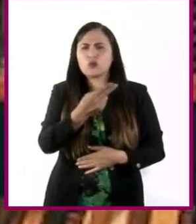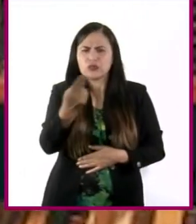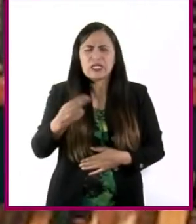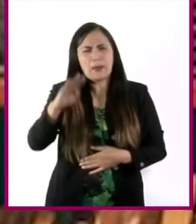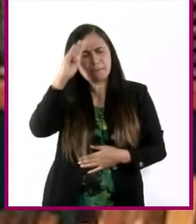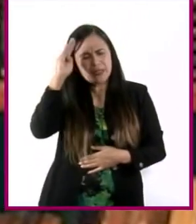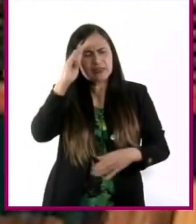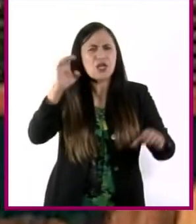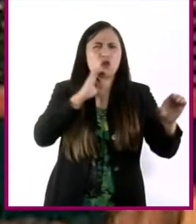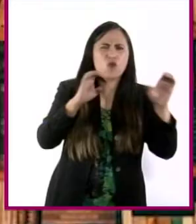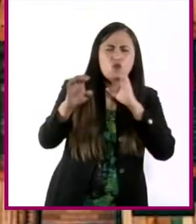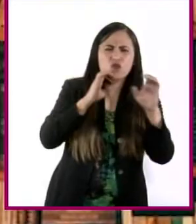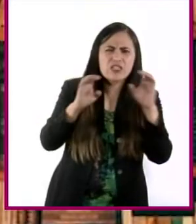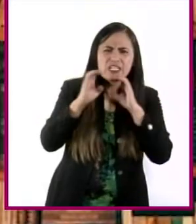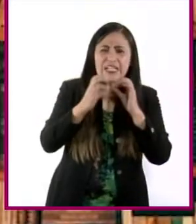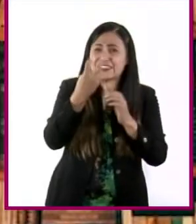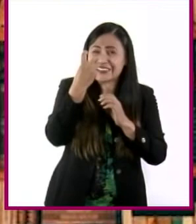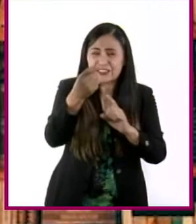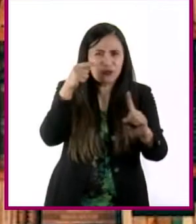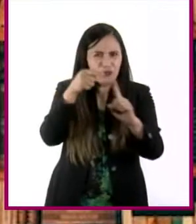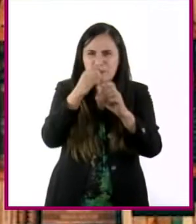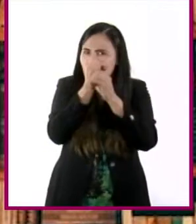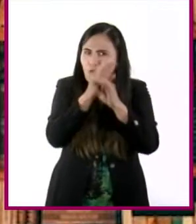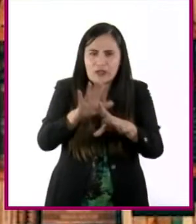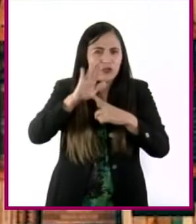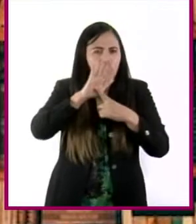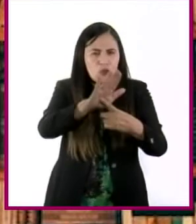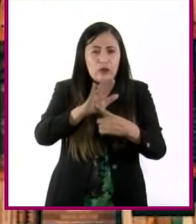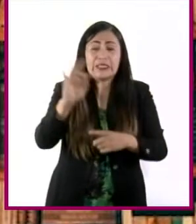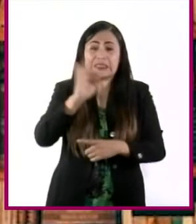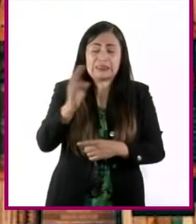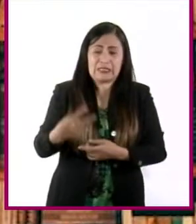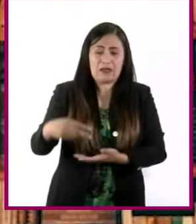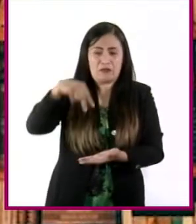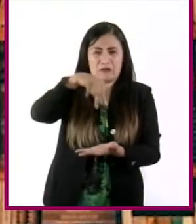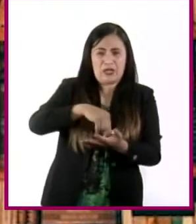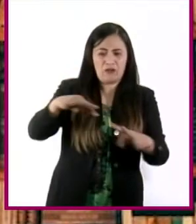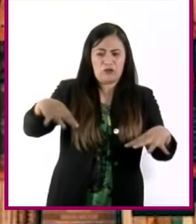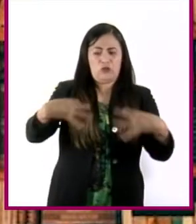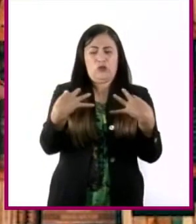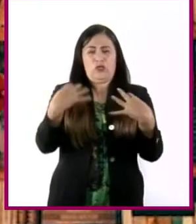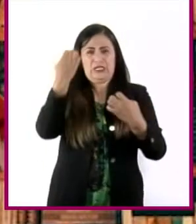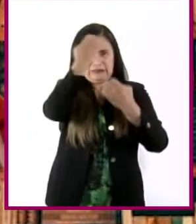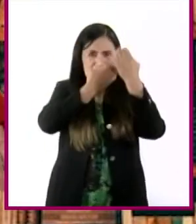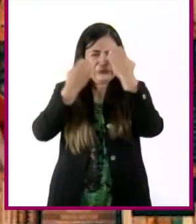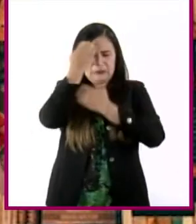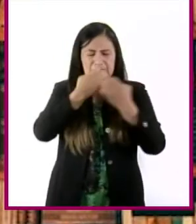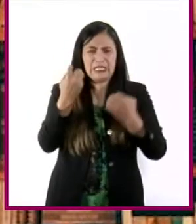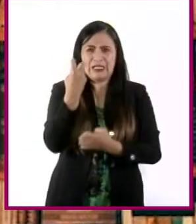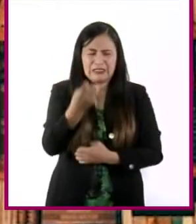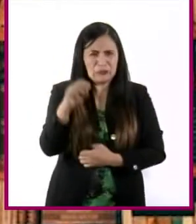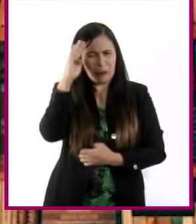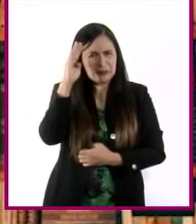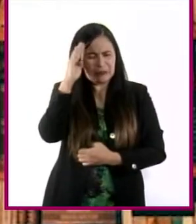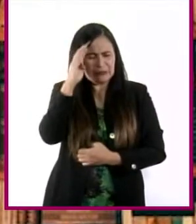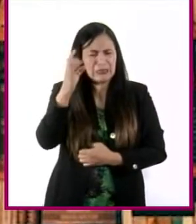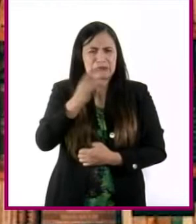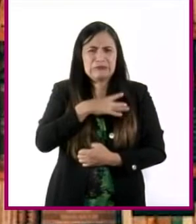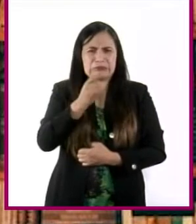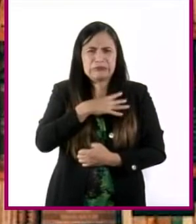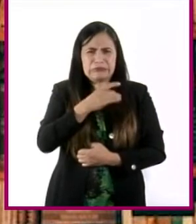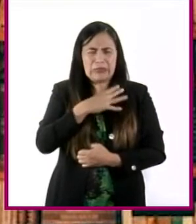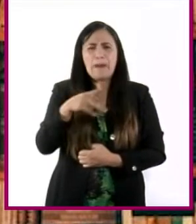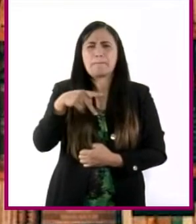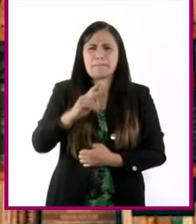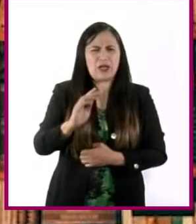comunicarse y no en su desempeño. Si están preocupados por cómo los evaluarán sus oyentes, su miedo aumentará. En cambio, si se enfocan